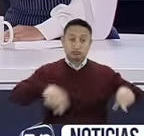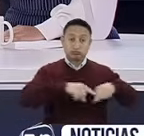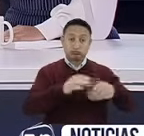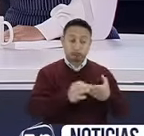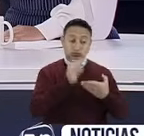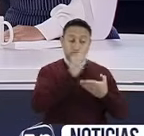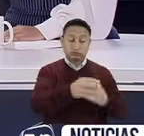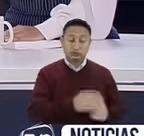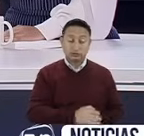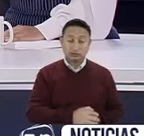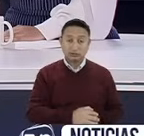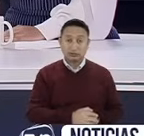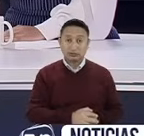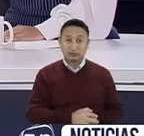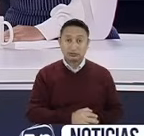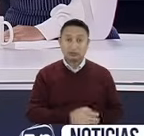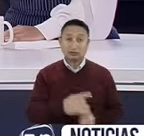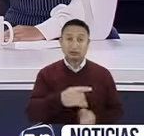la cabecera cantonal.